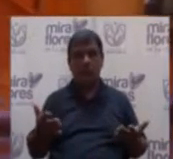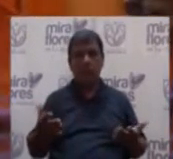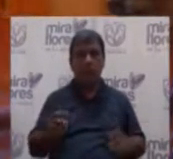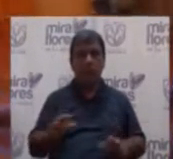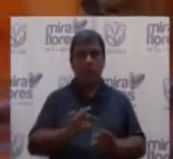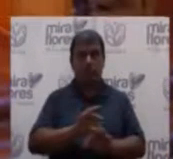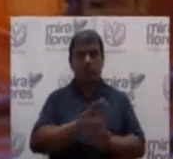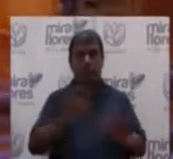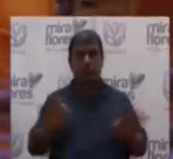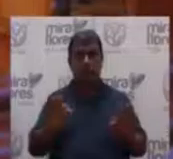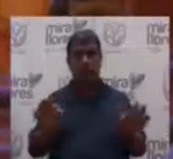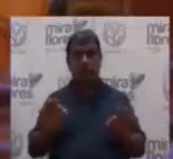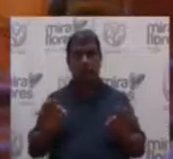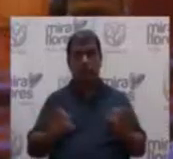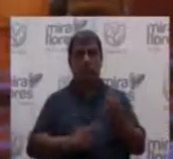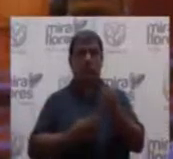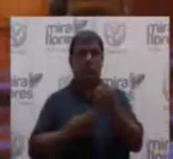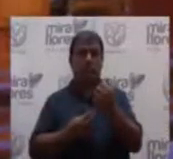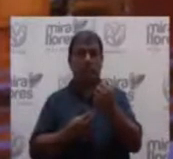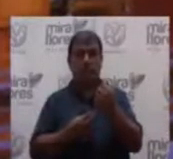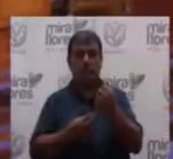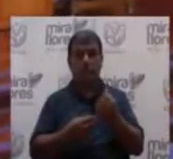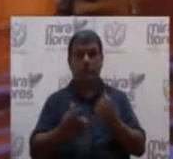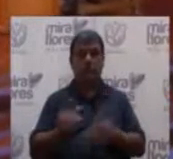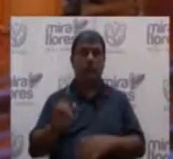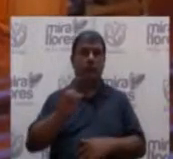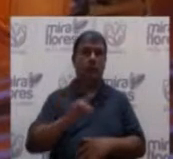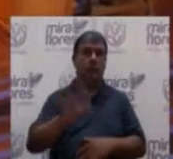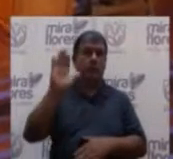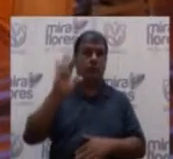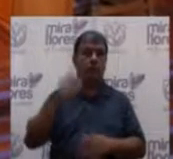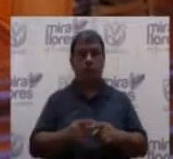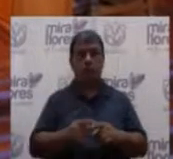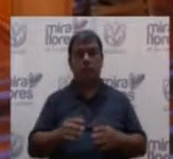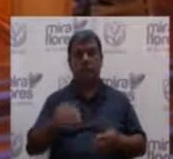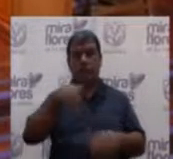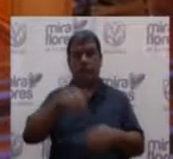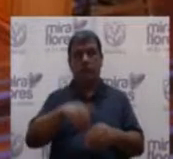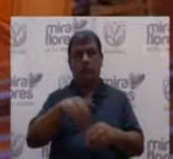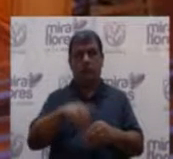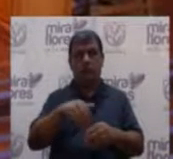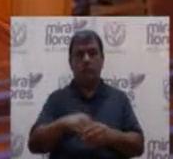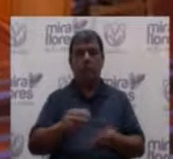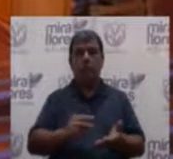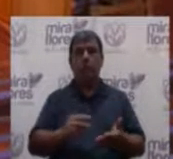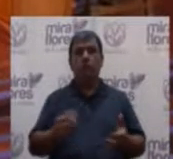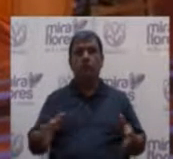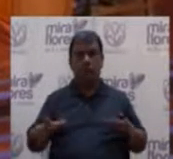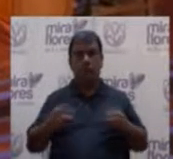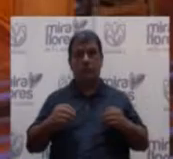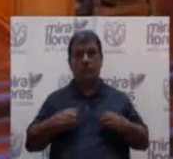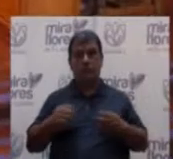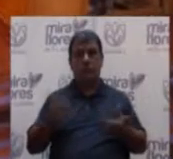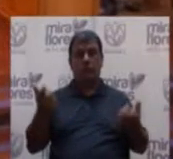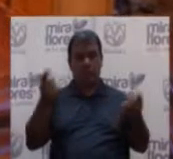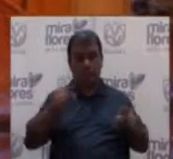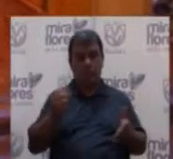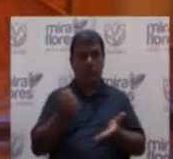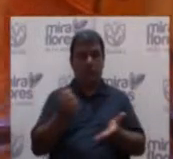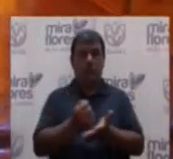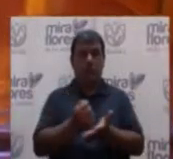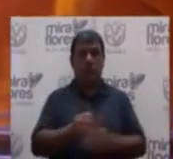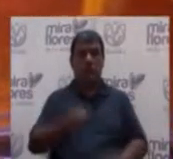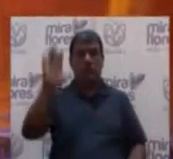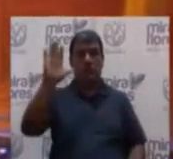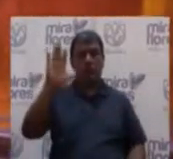ningún regidor o regidora que quiera hacer uso de la palabra, procederemos a votar. Aquellos miembros del consejo que estén a favor, sin hacer expresar una señal de conformidad,